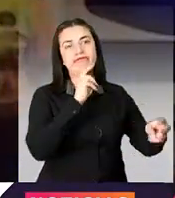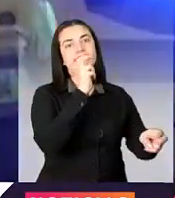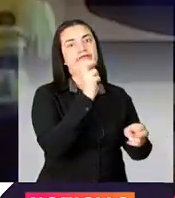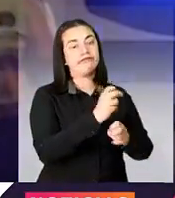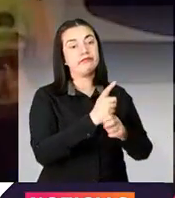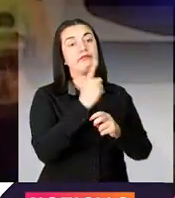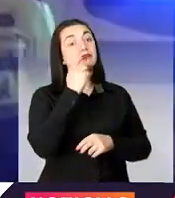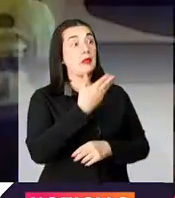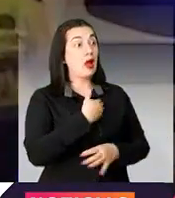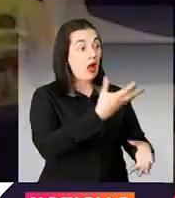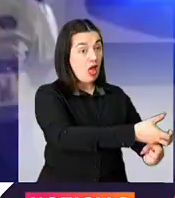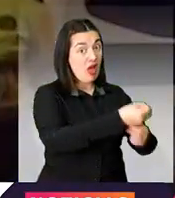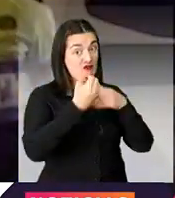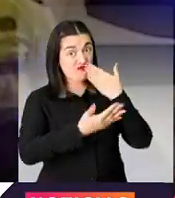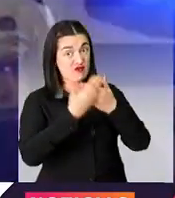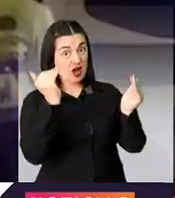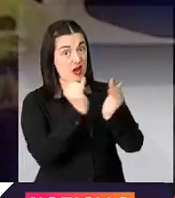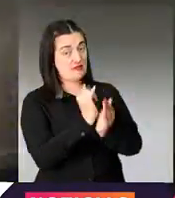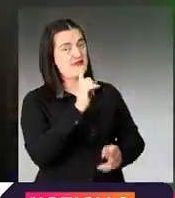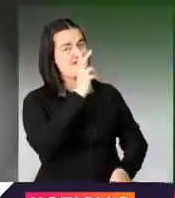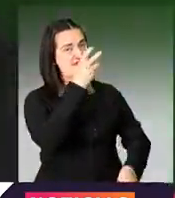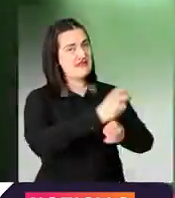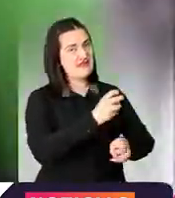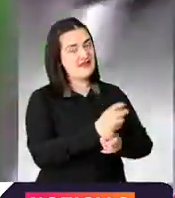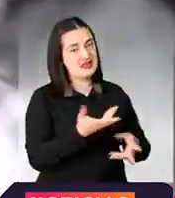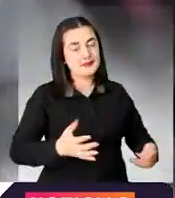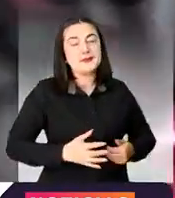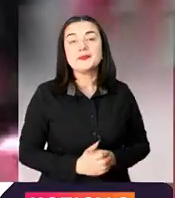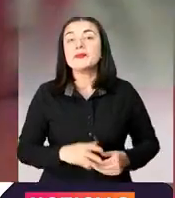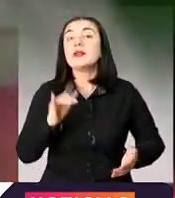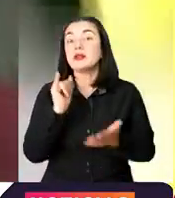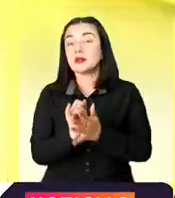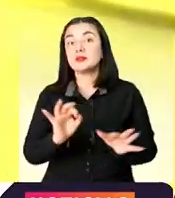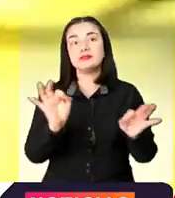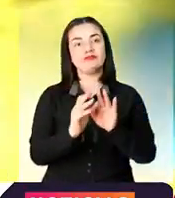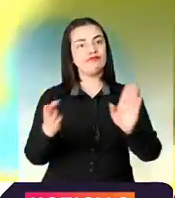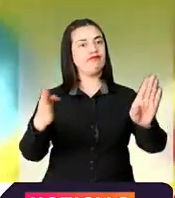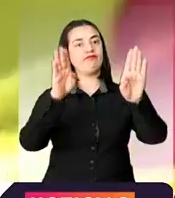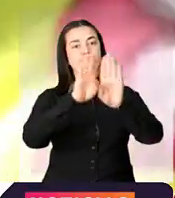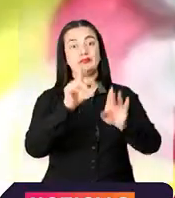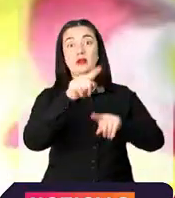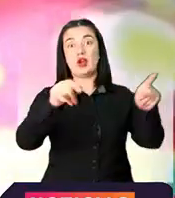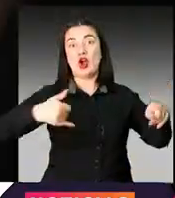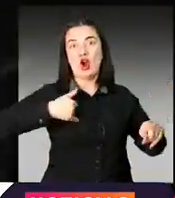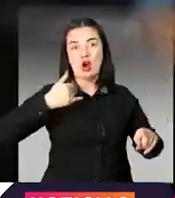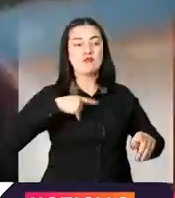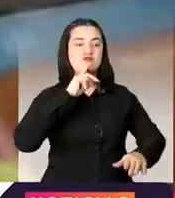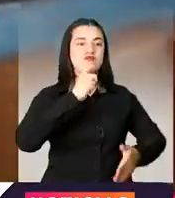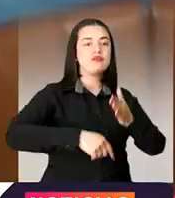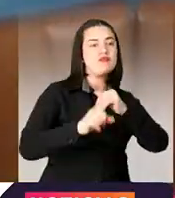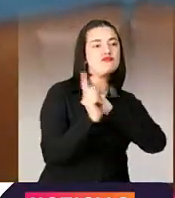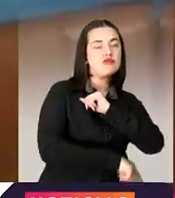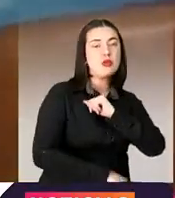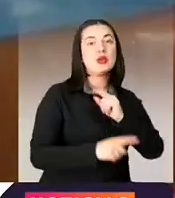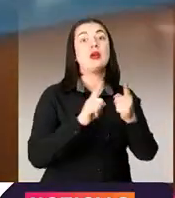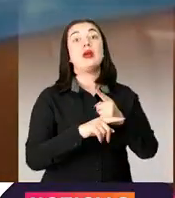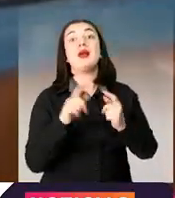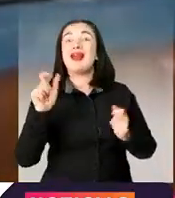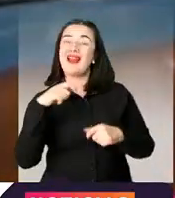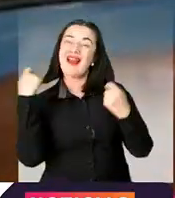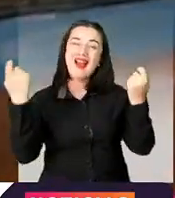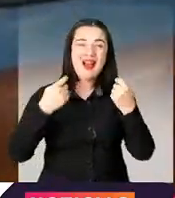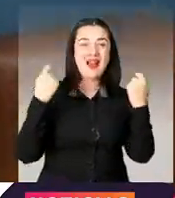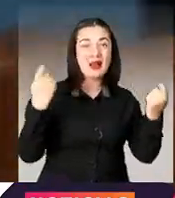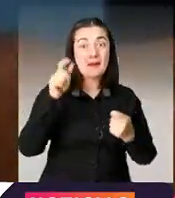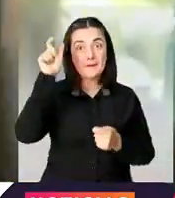padres recuperar la potestad y pues el cuidado de sus hijos. El establecimiento fue cerrado, los jóvenes amonestados y el promotor de la chiquiteca, al